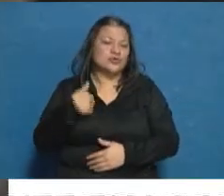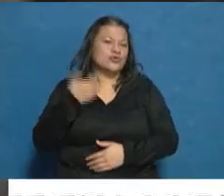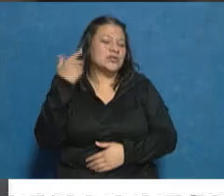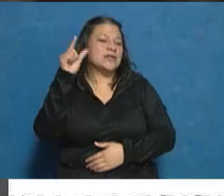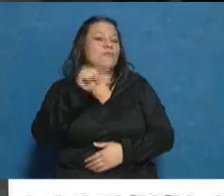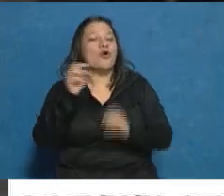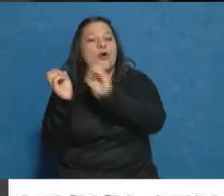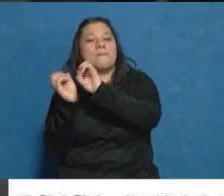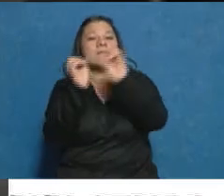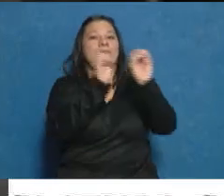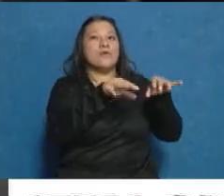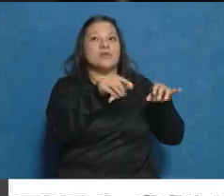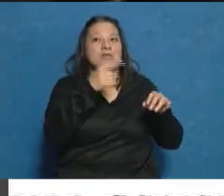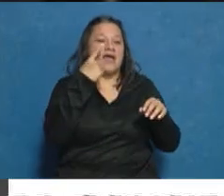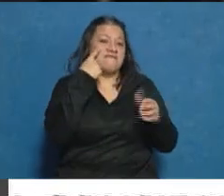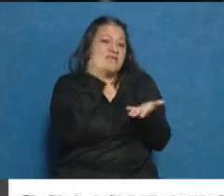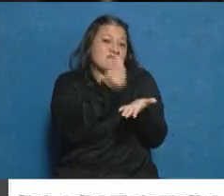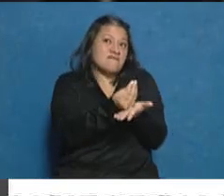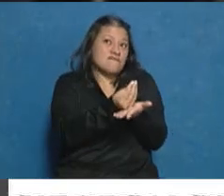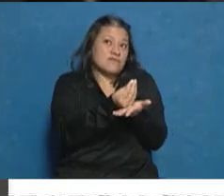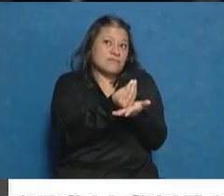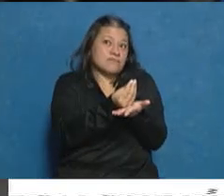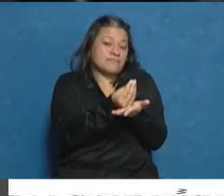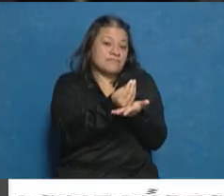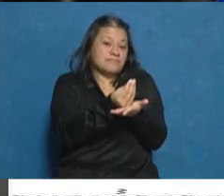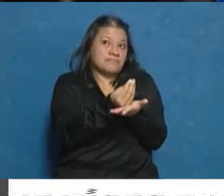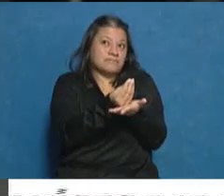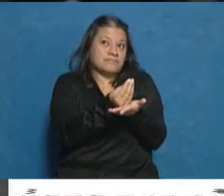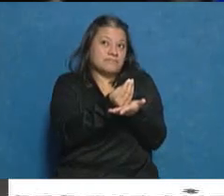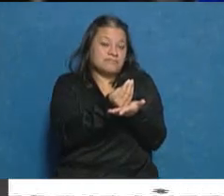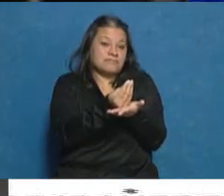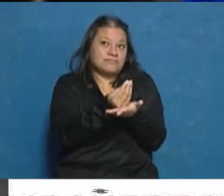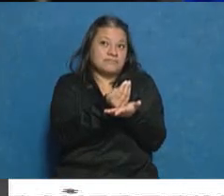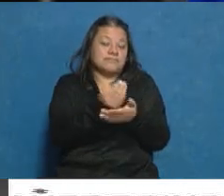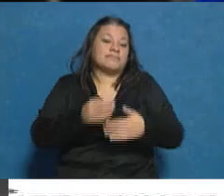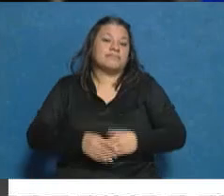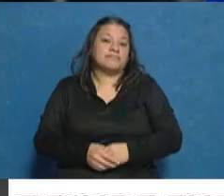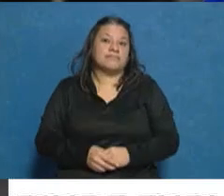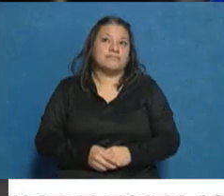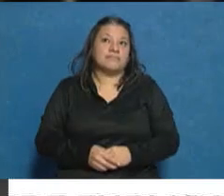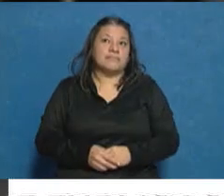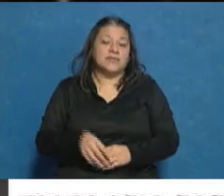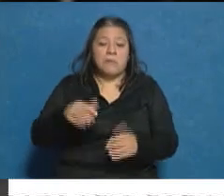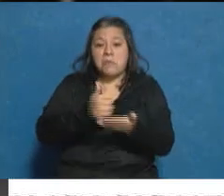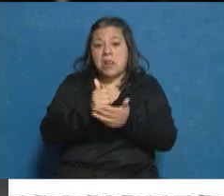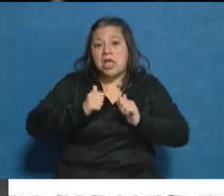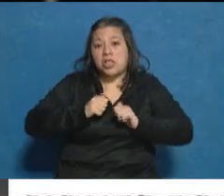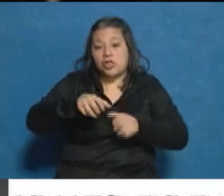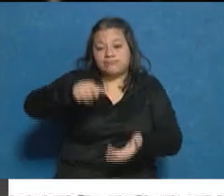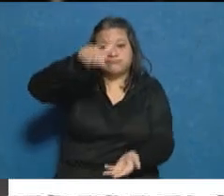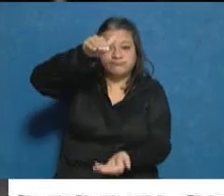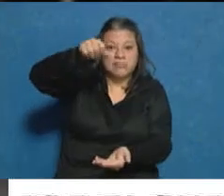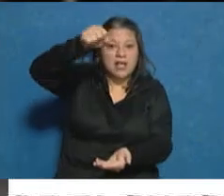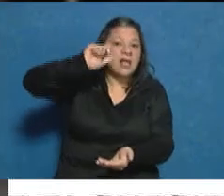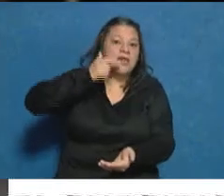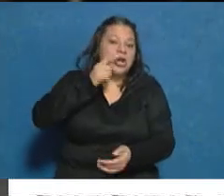me he cambiado acá y acá vivo yo. Y acá vivo, estamos esperando para las garrafas, porque estamos esperando la garrafa, así que no lo conozco,